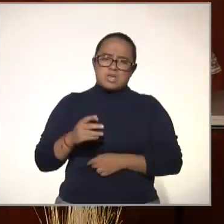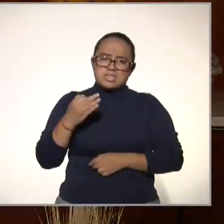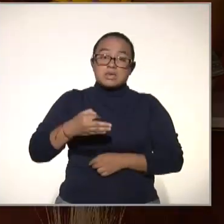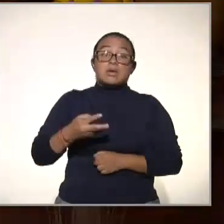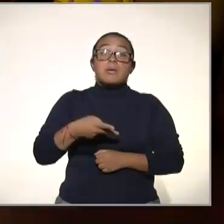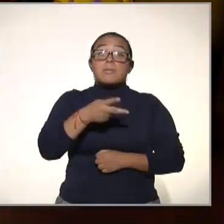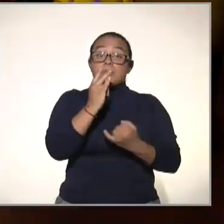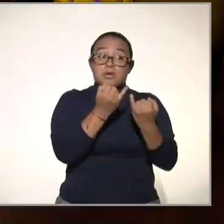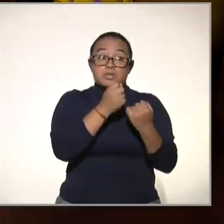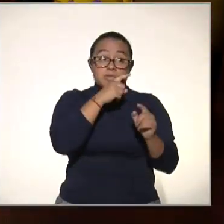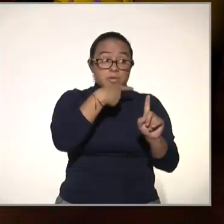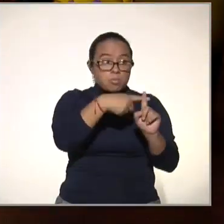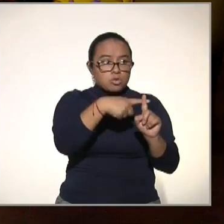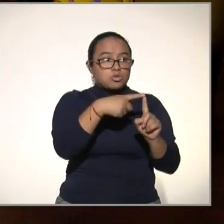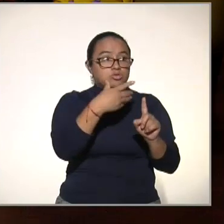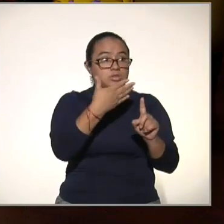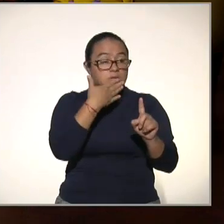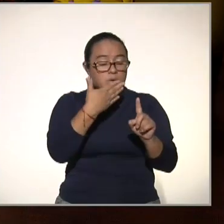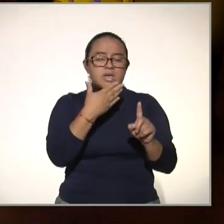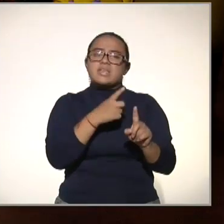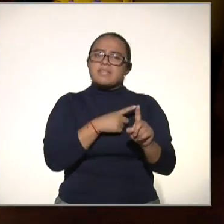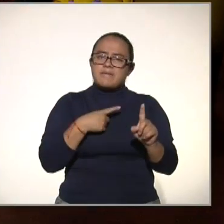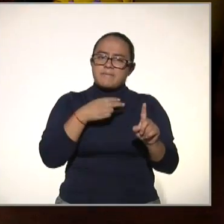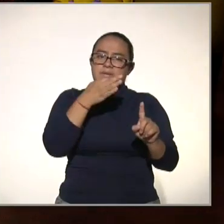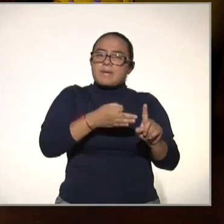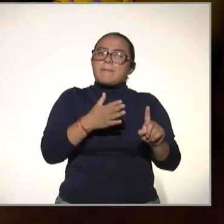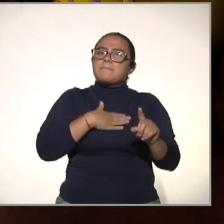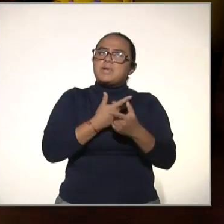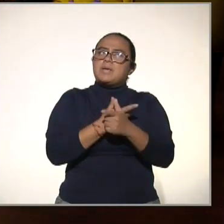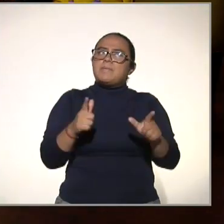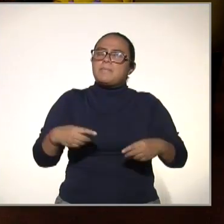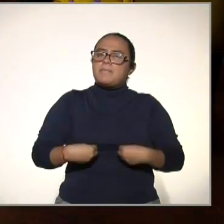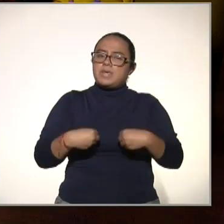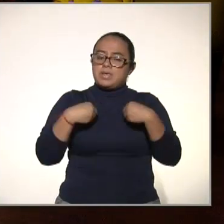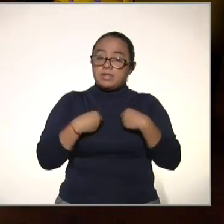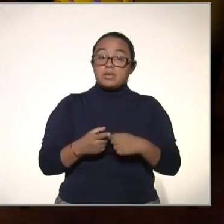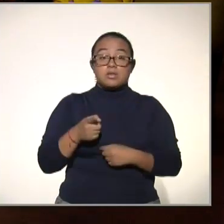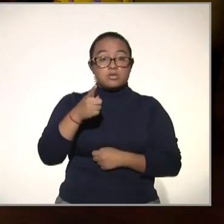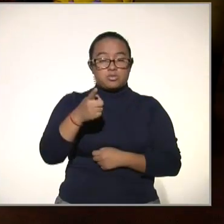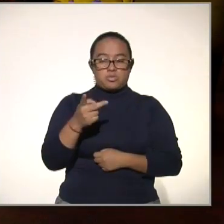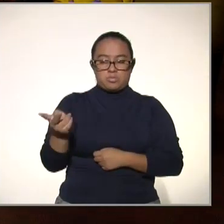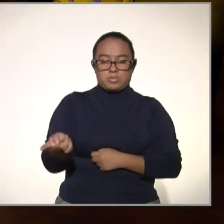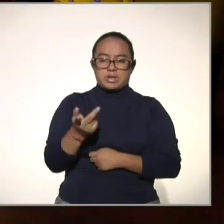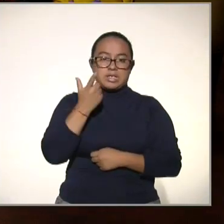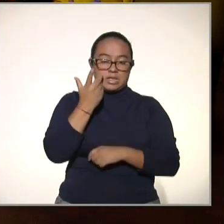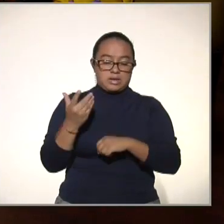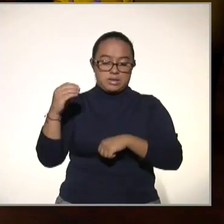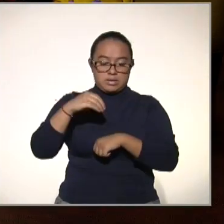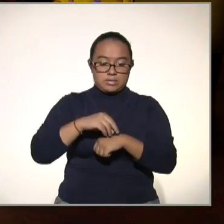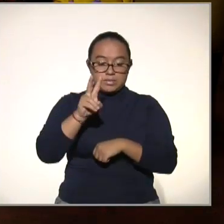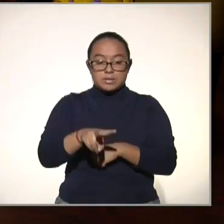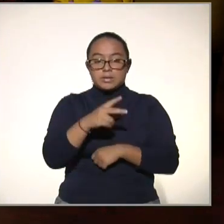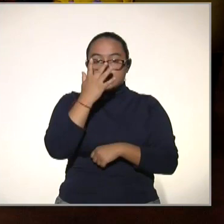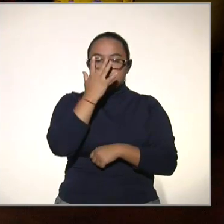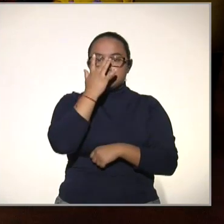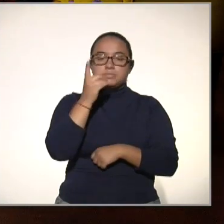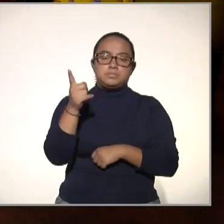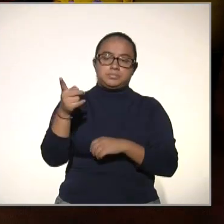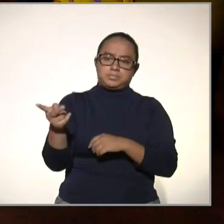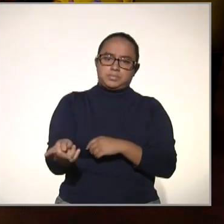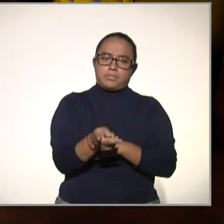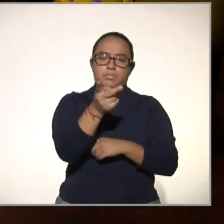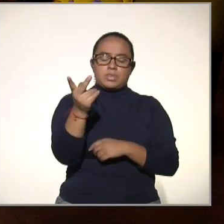la libertad de elegir cómo quiero vivir mi vida. Y tú querías abonar algo a la pregunta que nos hacía la audiencia. Sí, Gaby nos ponía una